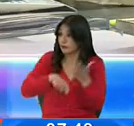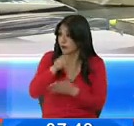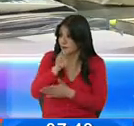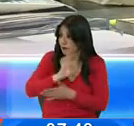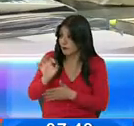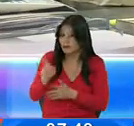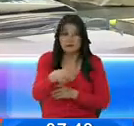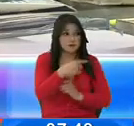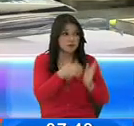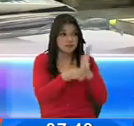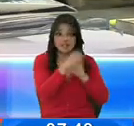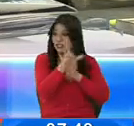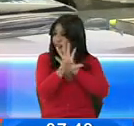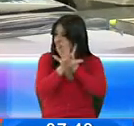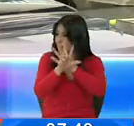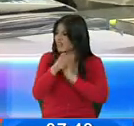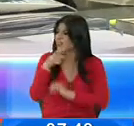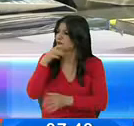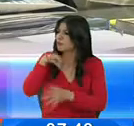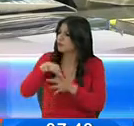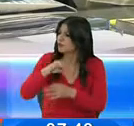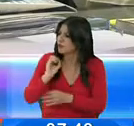el voto